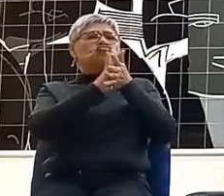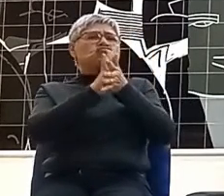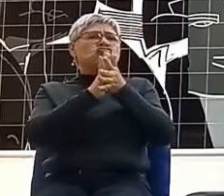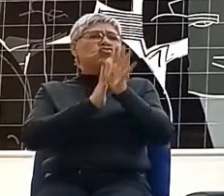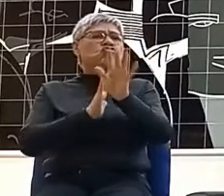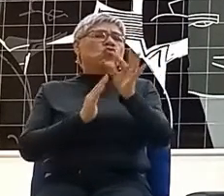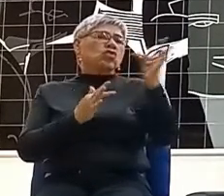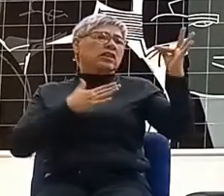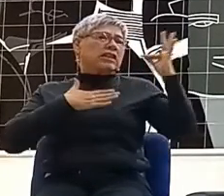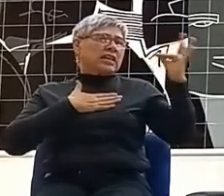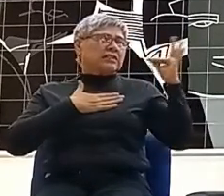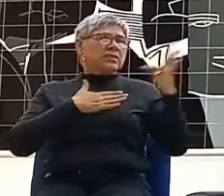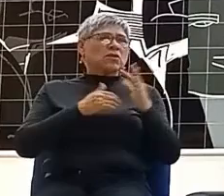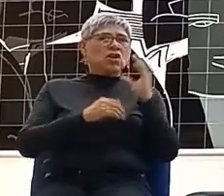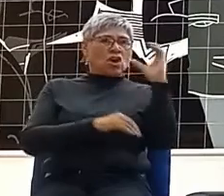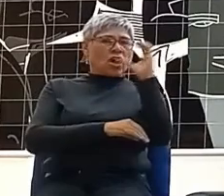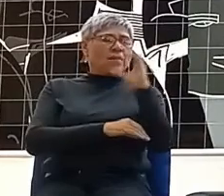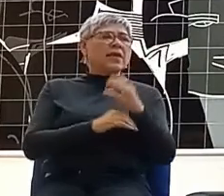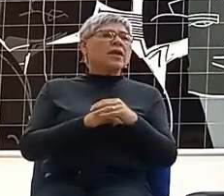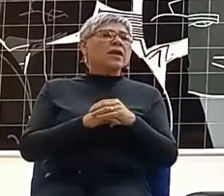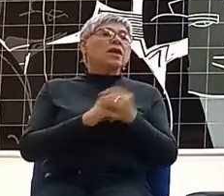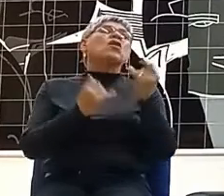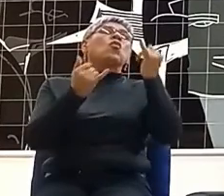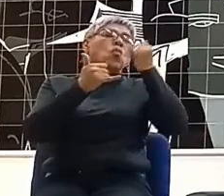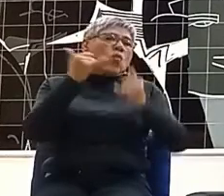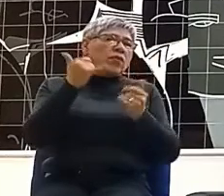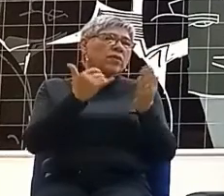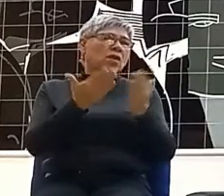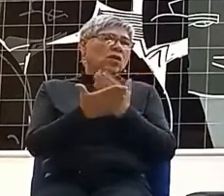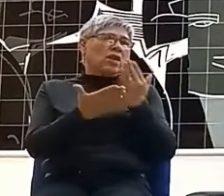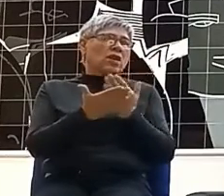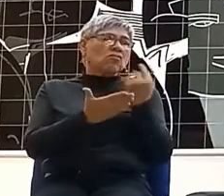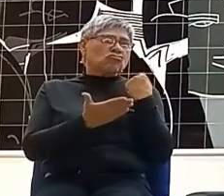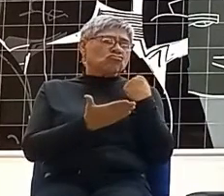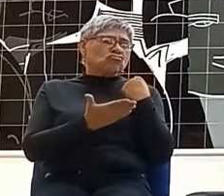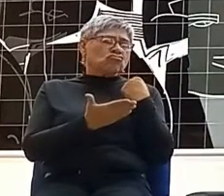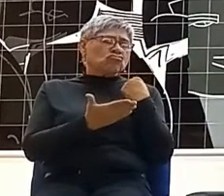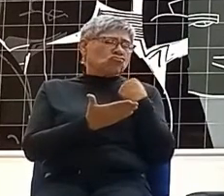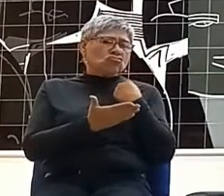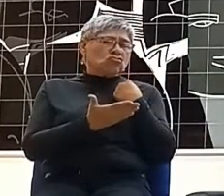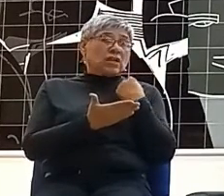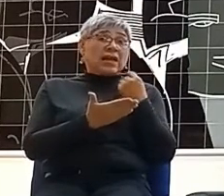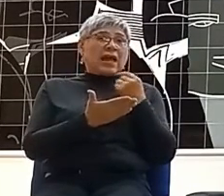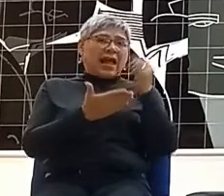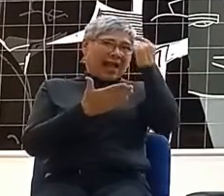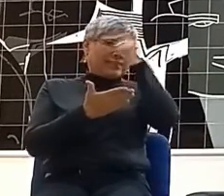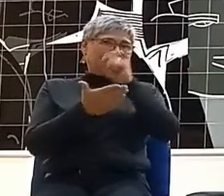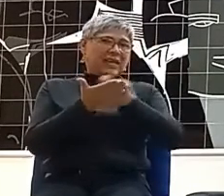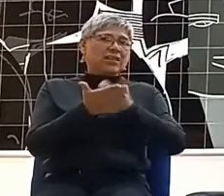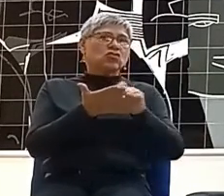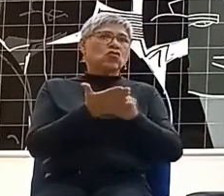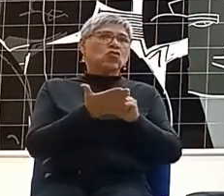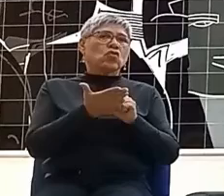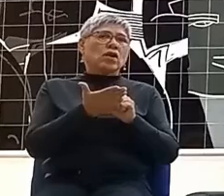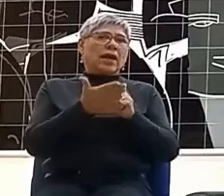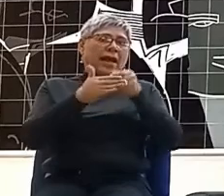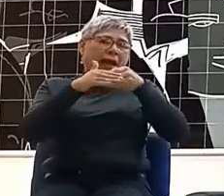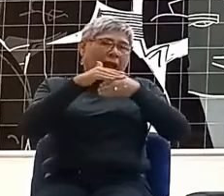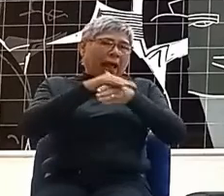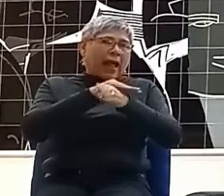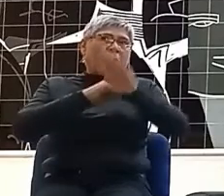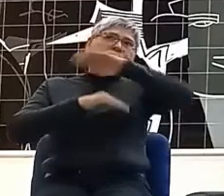Colombia, y uno de sus últimos libros en ese campo del ensayo, Entre Cerros